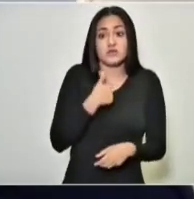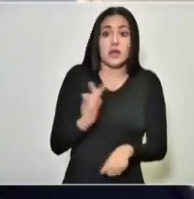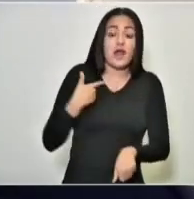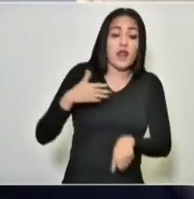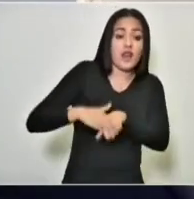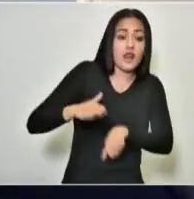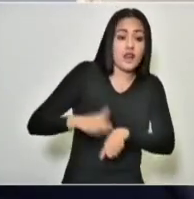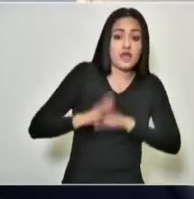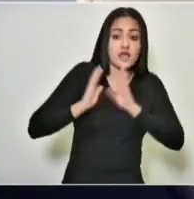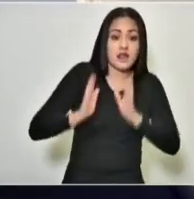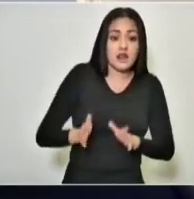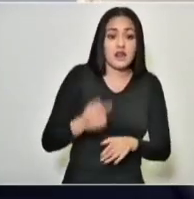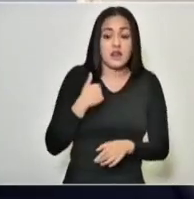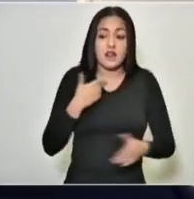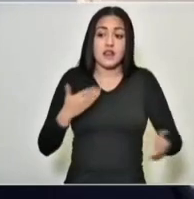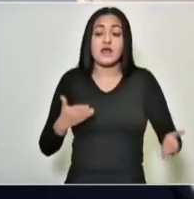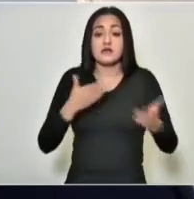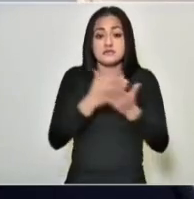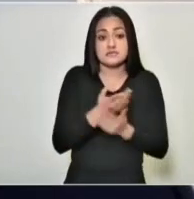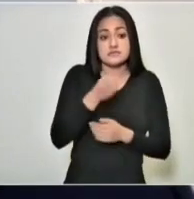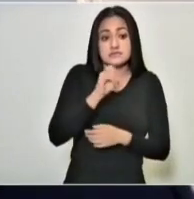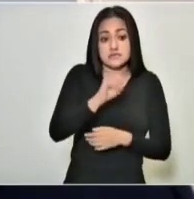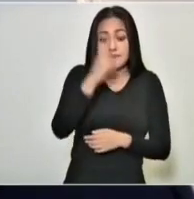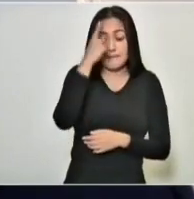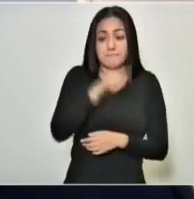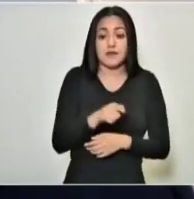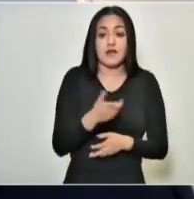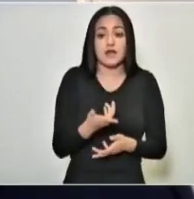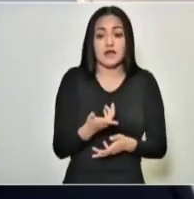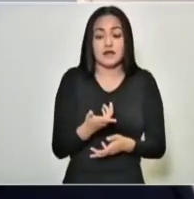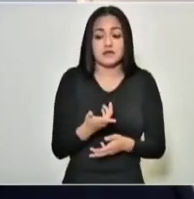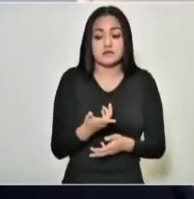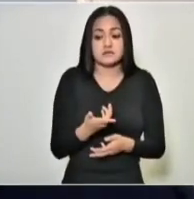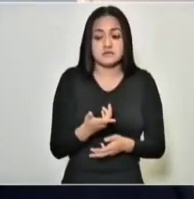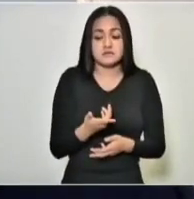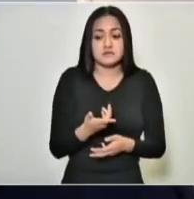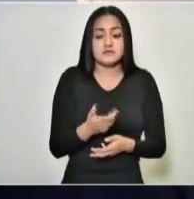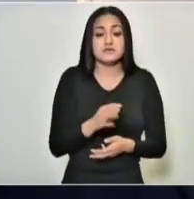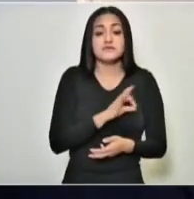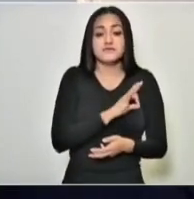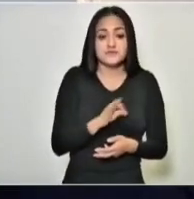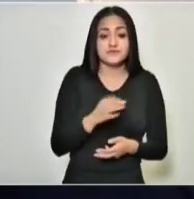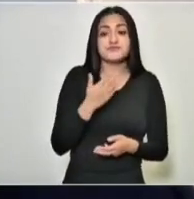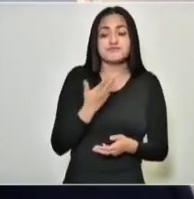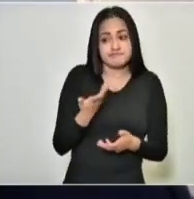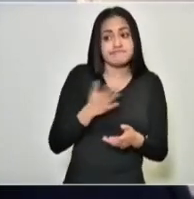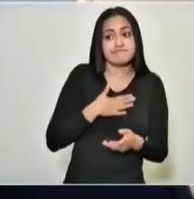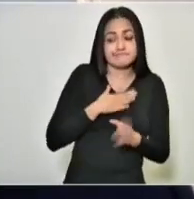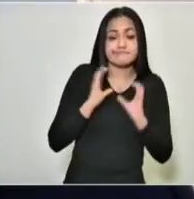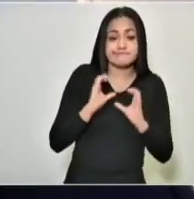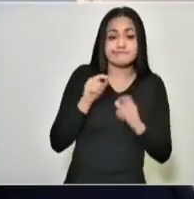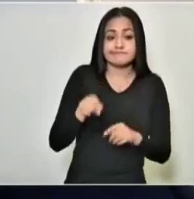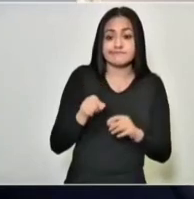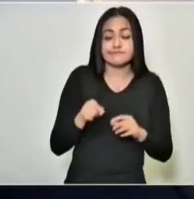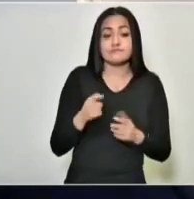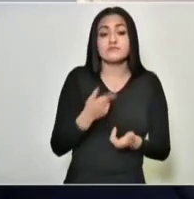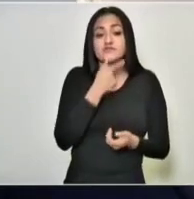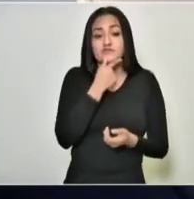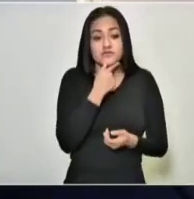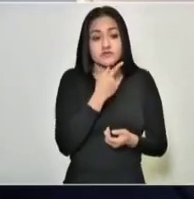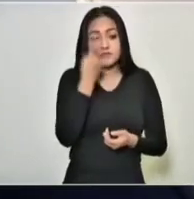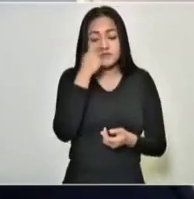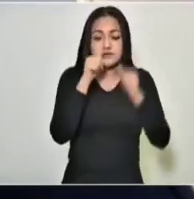llamados e intervenimos directamente para poner bajo cuidado y protección a estos niños en nuestro